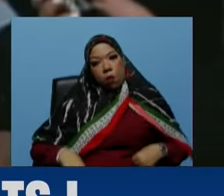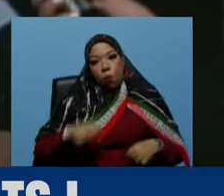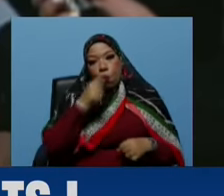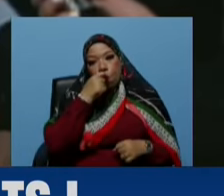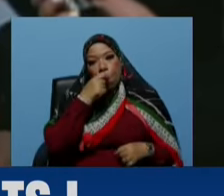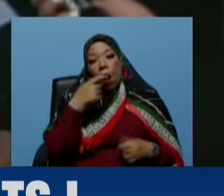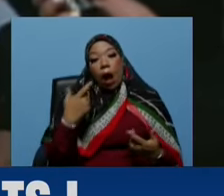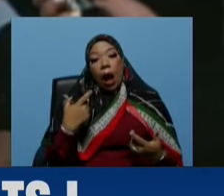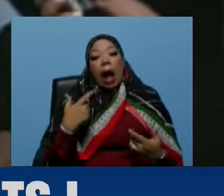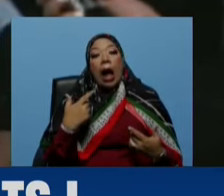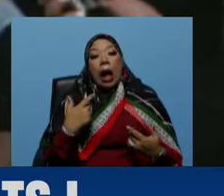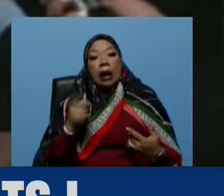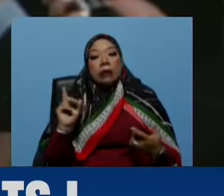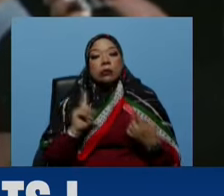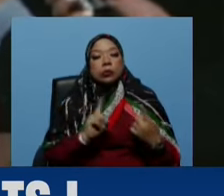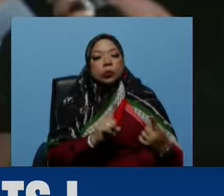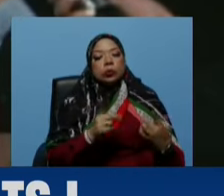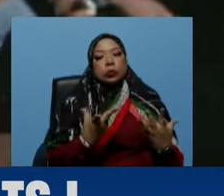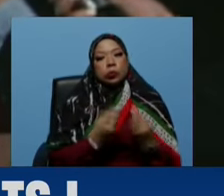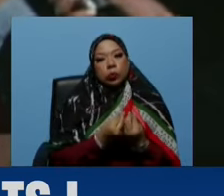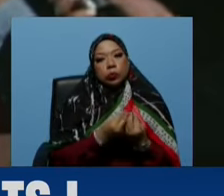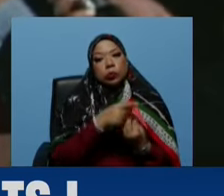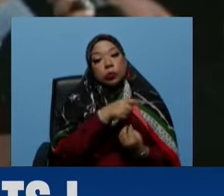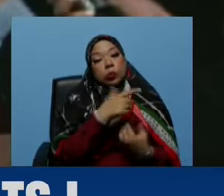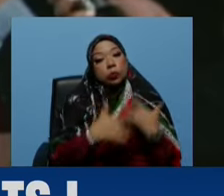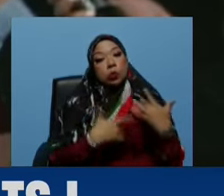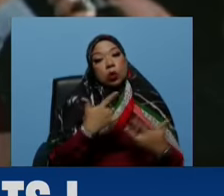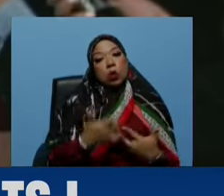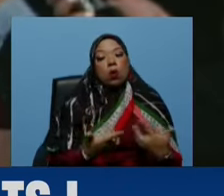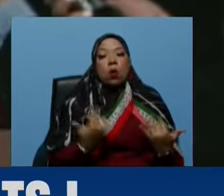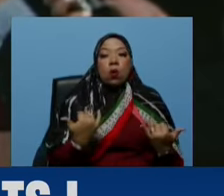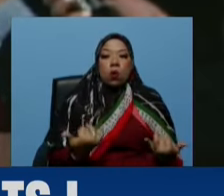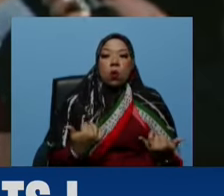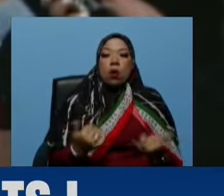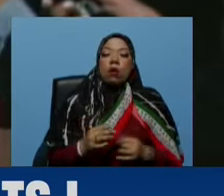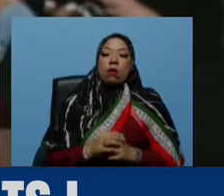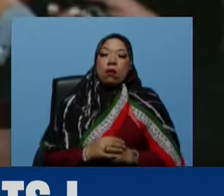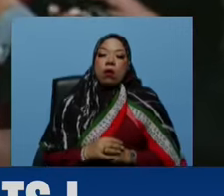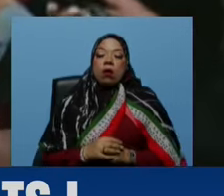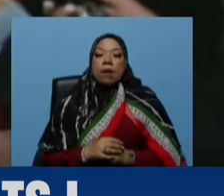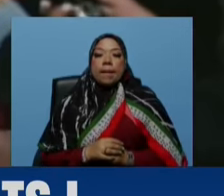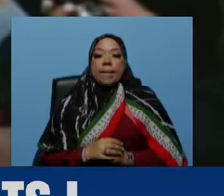de que se ventilan en este recurso como tal. De tal